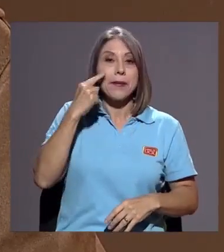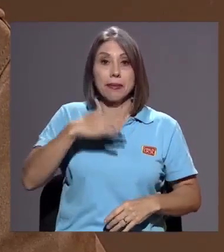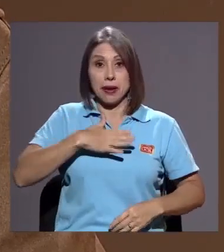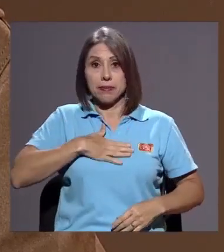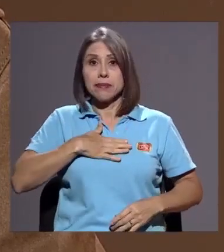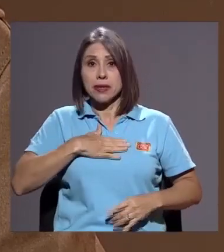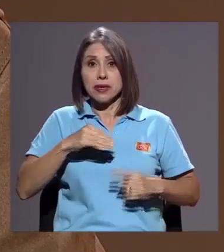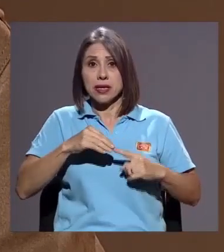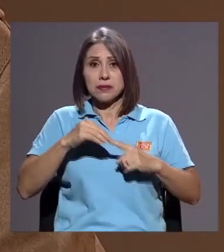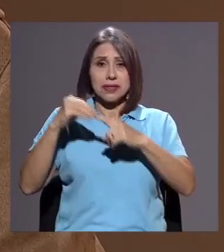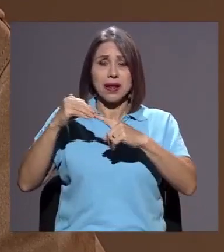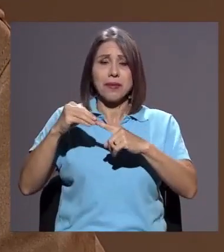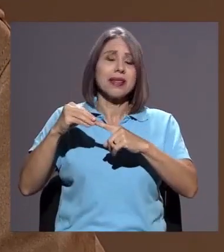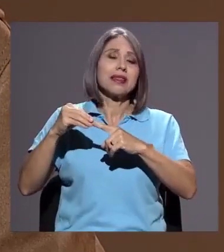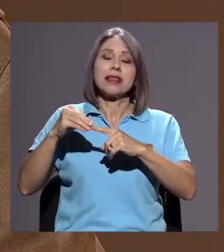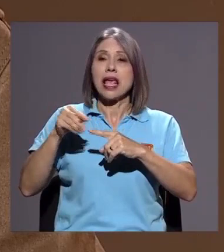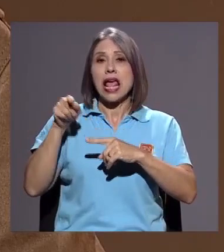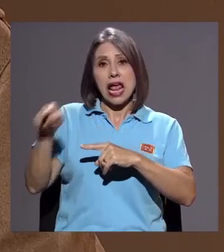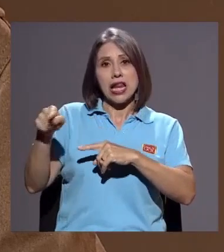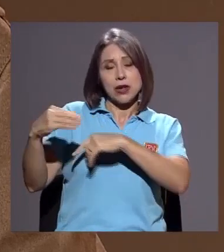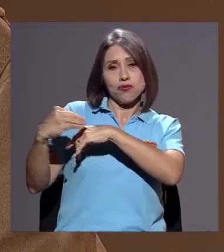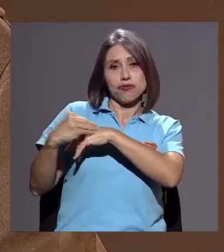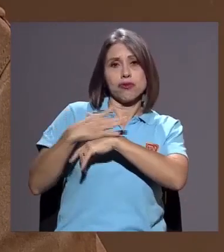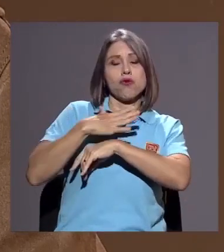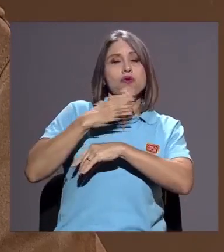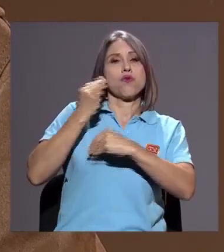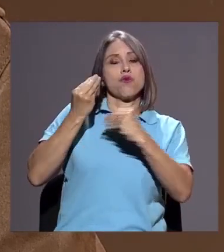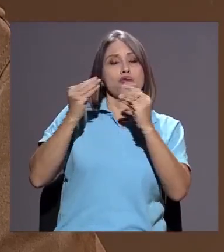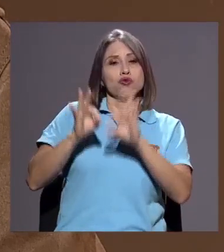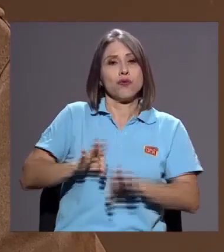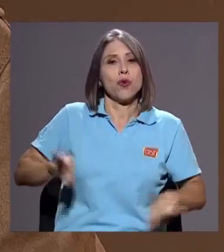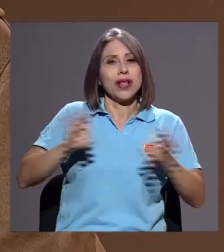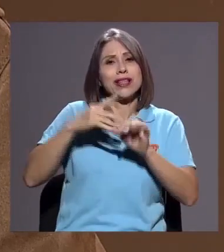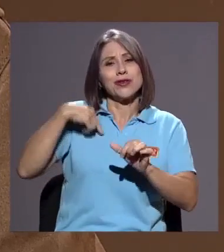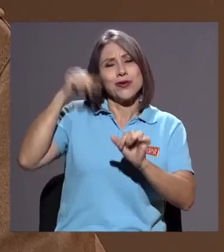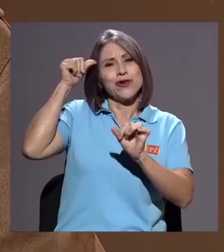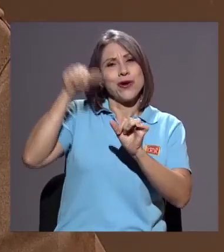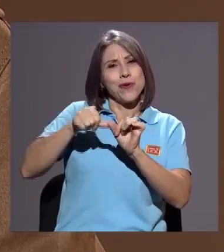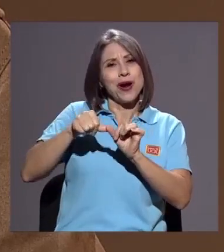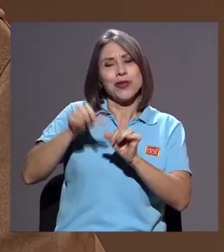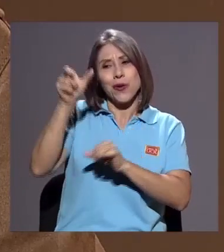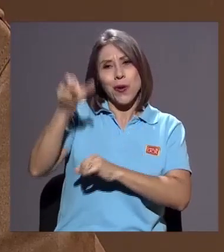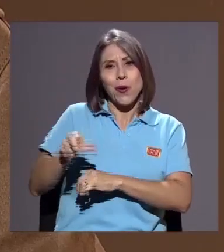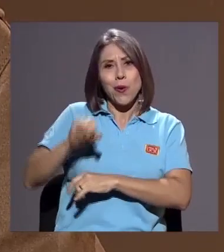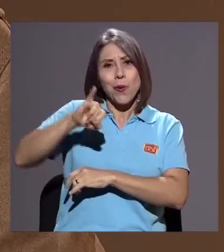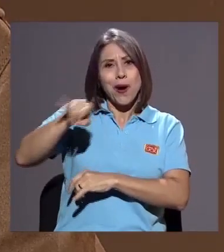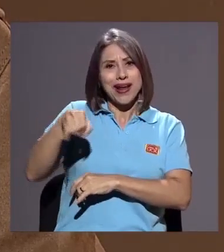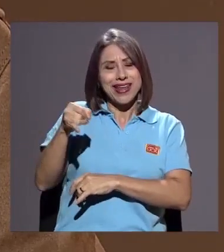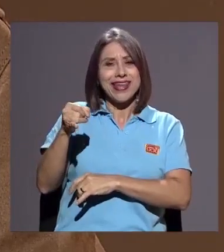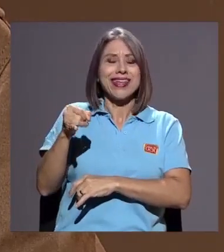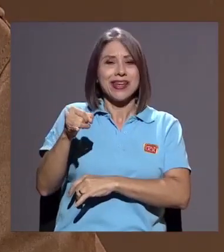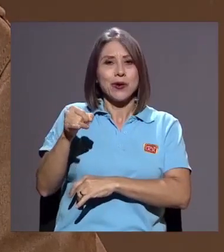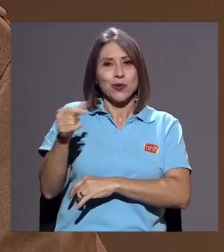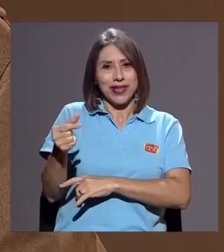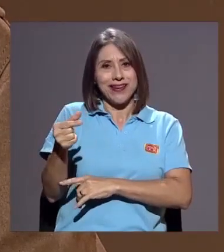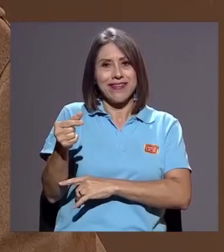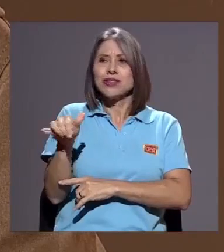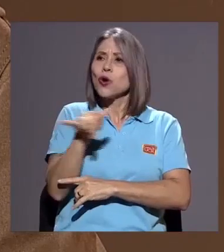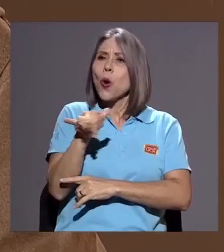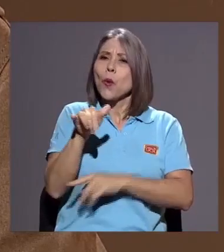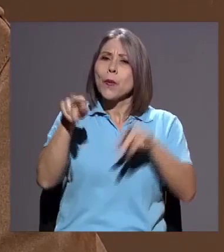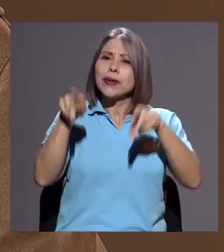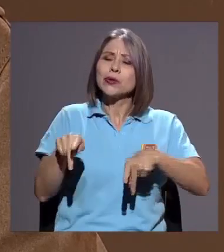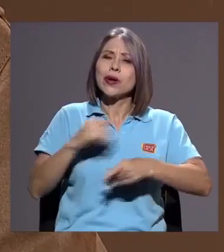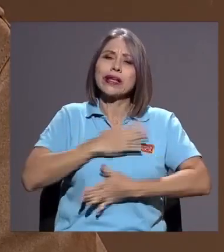en particular una influencia importante yo lo recuerdo como alguien que disfrutaba la vida muchísimo, que